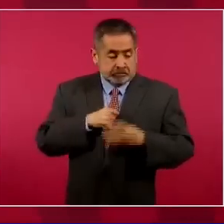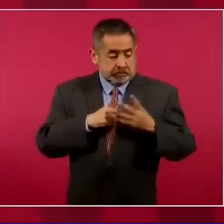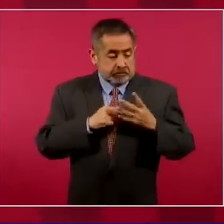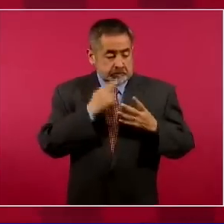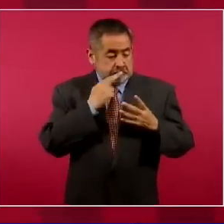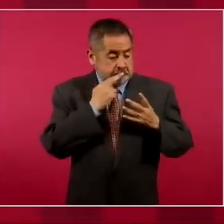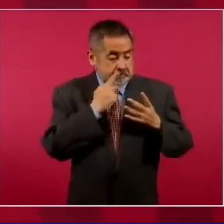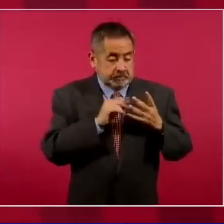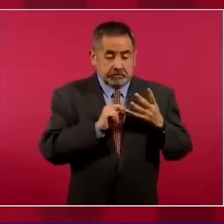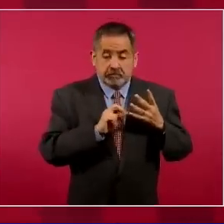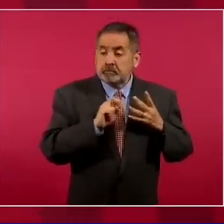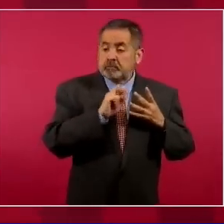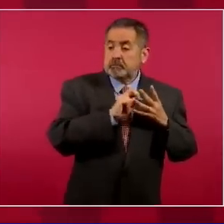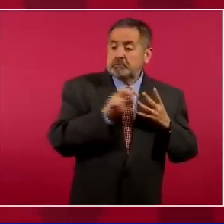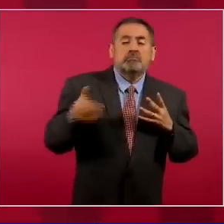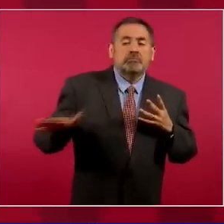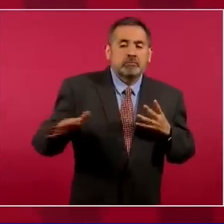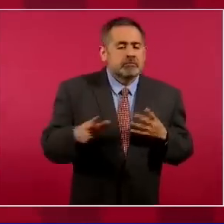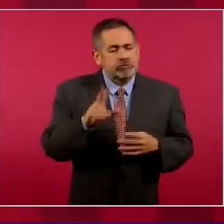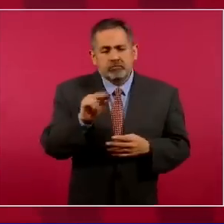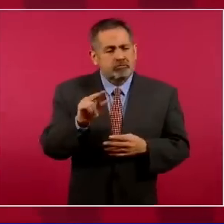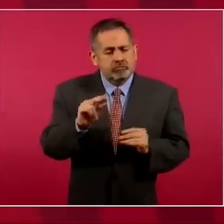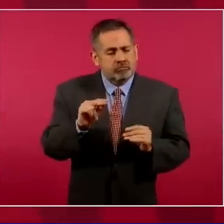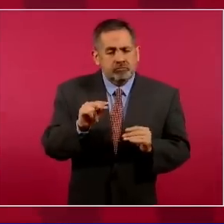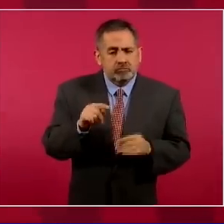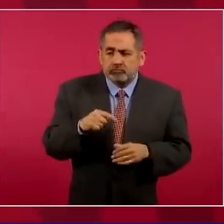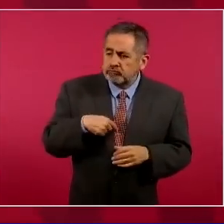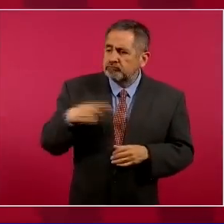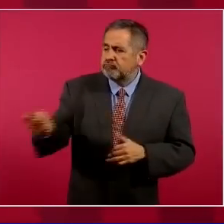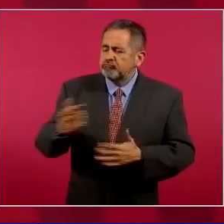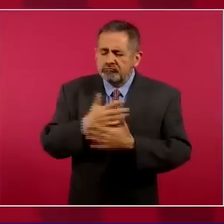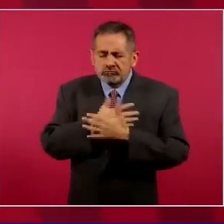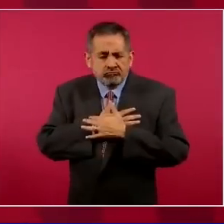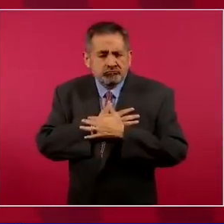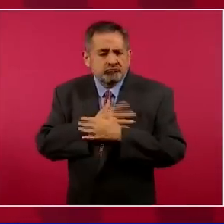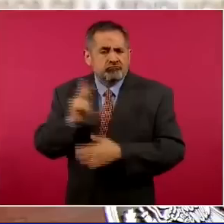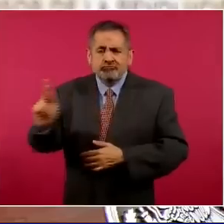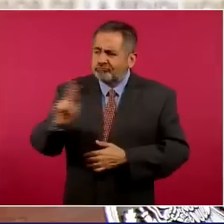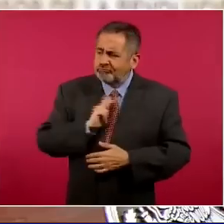el principio del amor al prójimo,